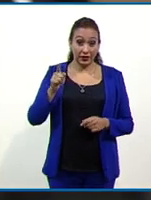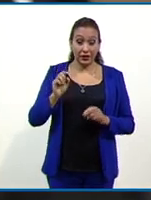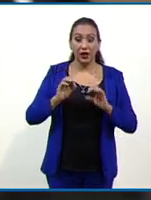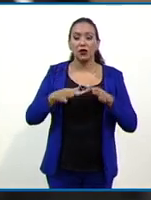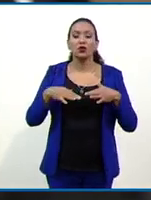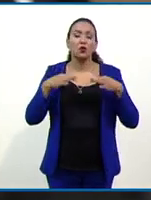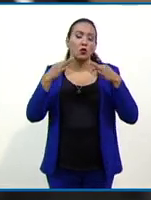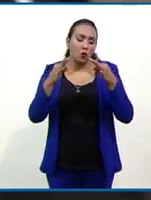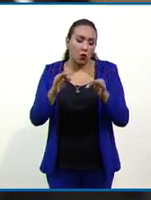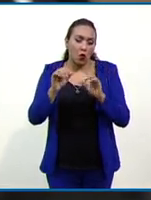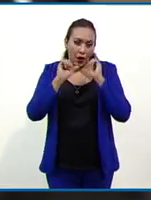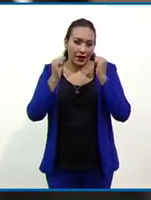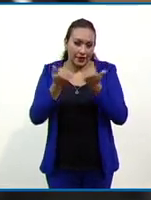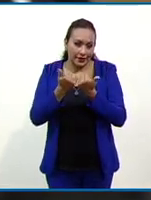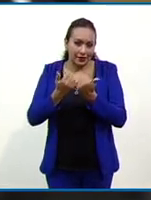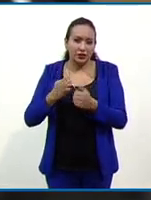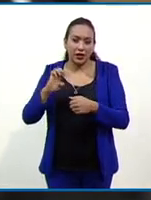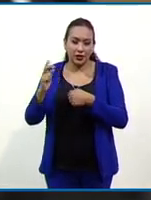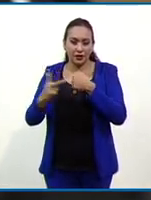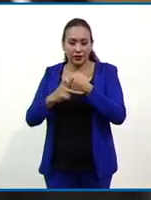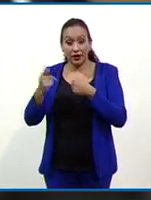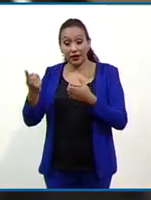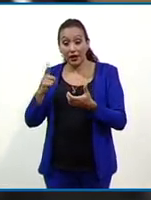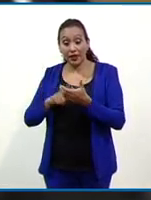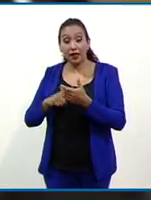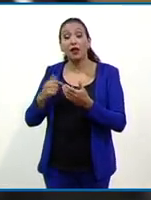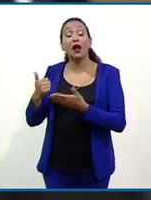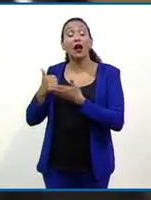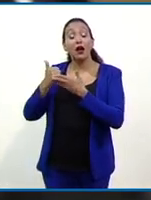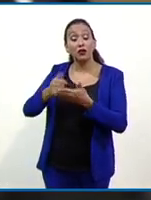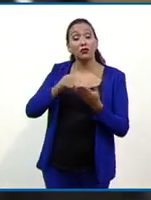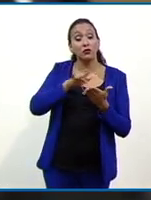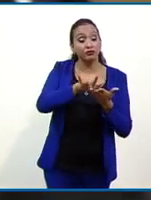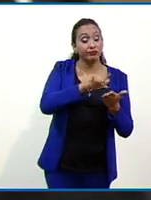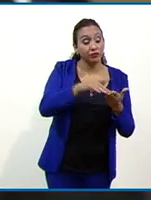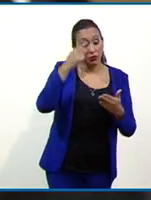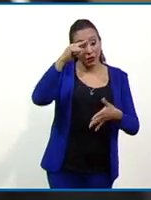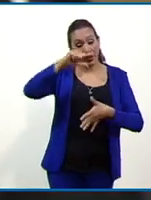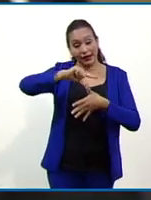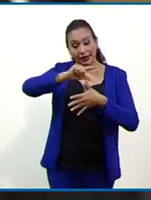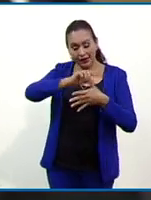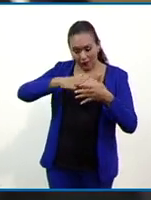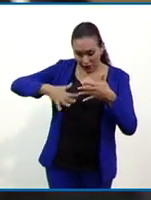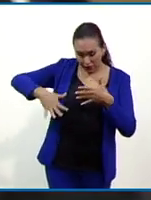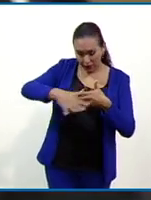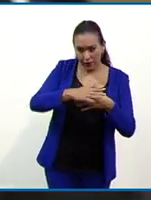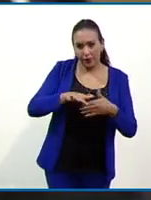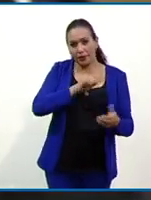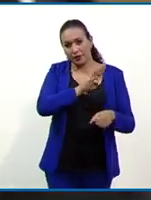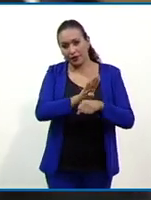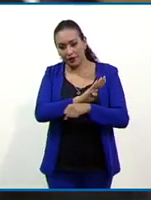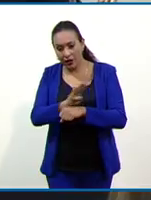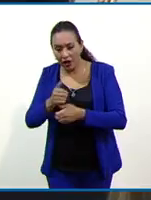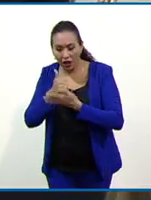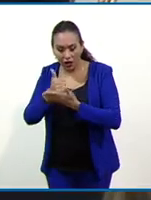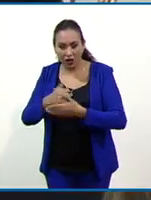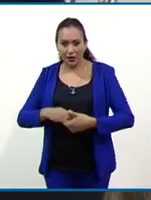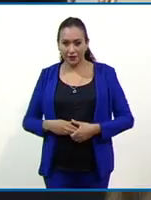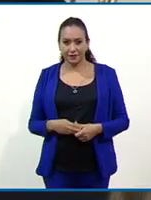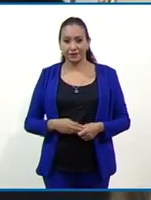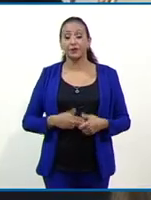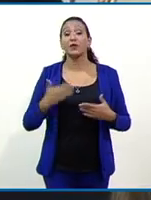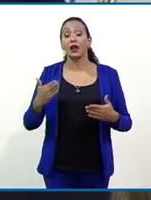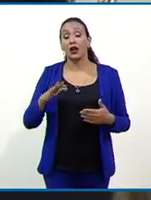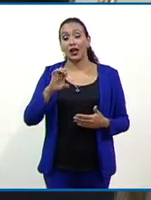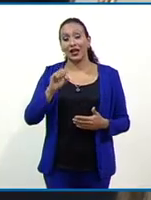apoyo humano, técnico y económico en América Latina y el Caribe. El ministro consejero de la Unión Europea,